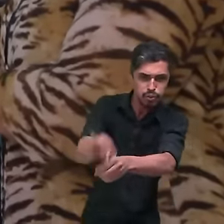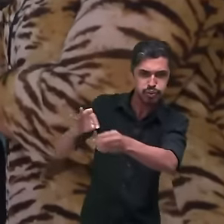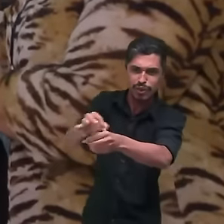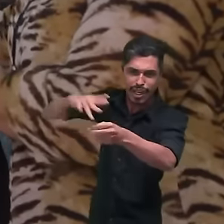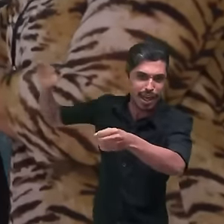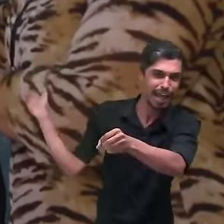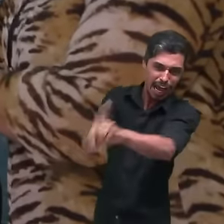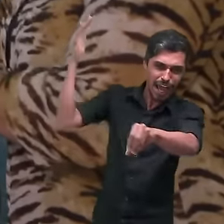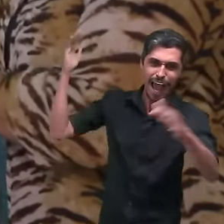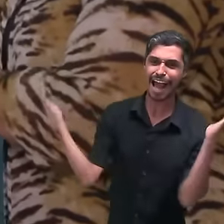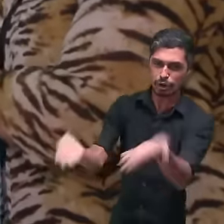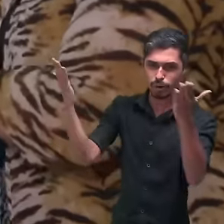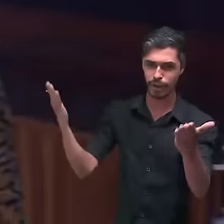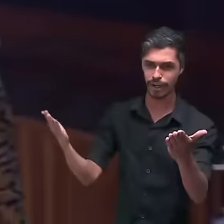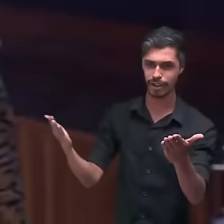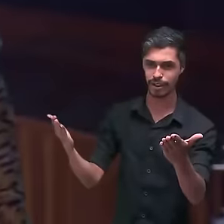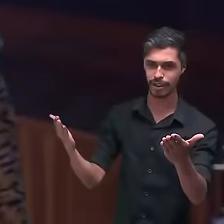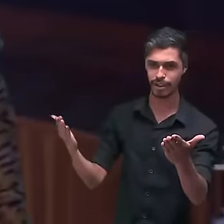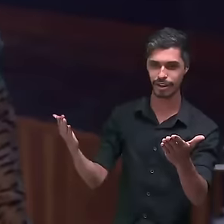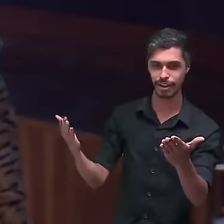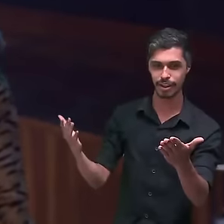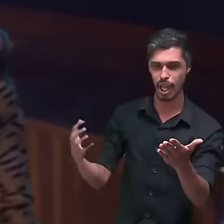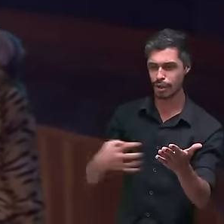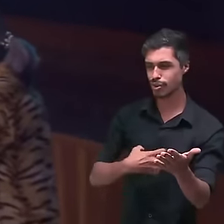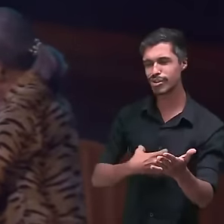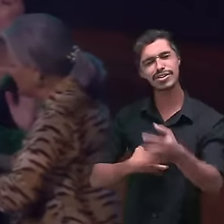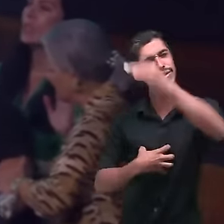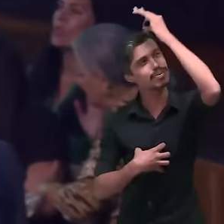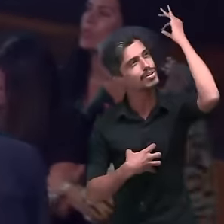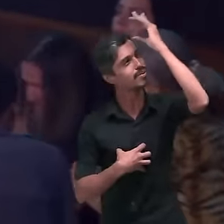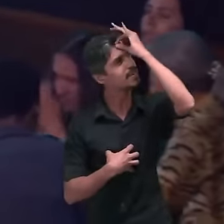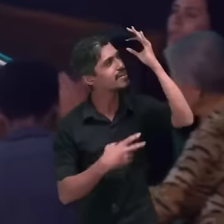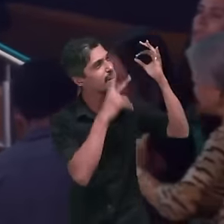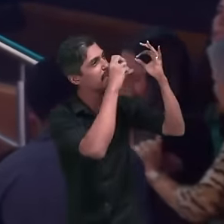ahora. Yo estoy sintiendo poder de Dios. Aleluya.